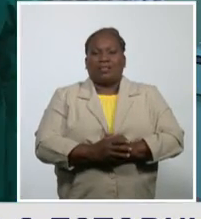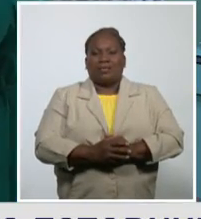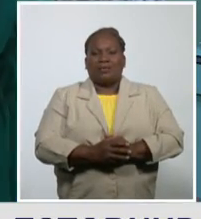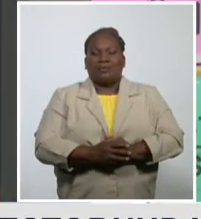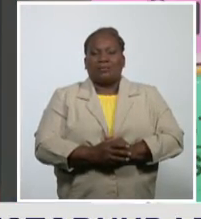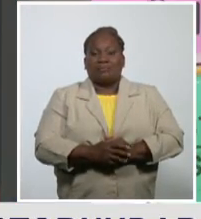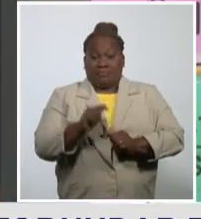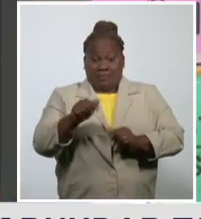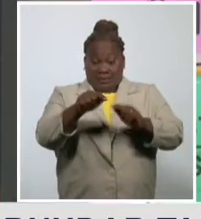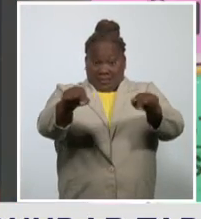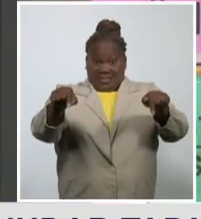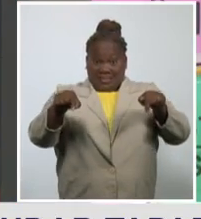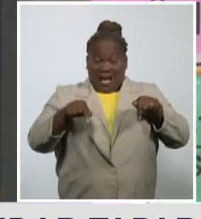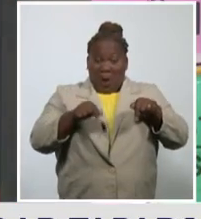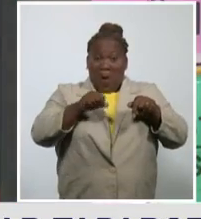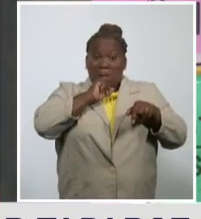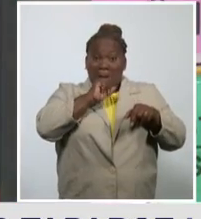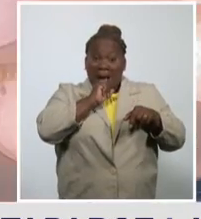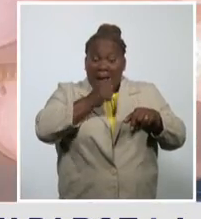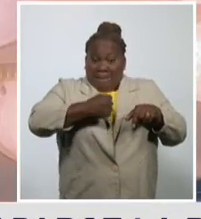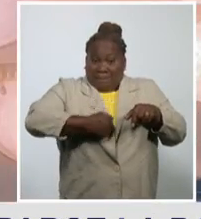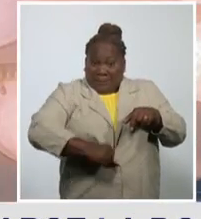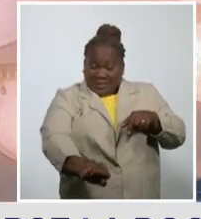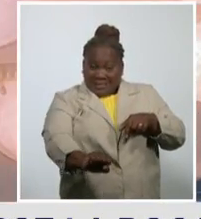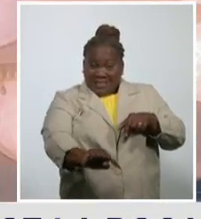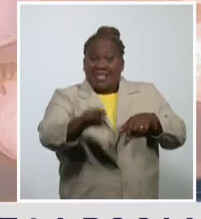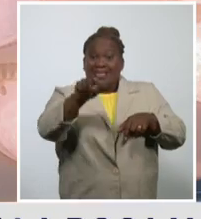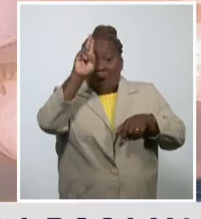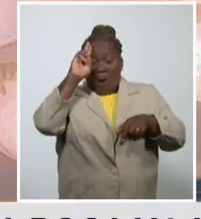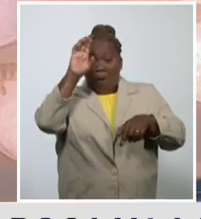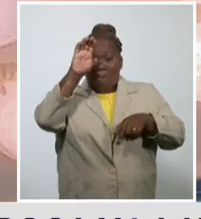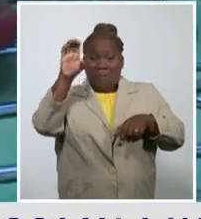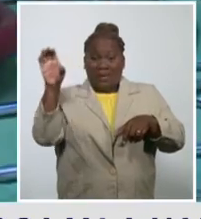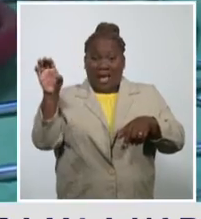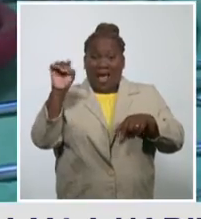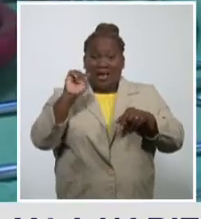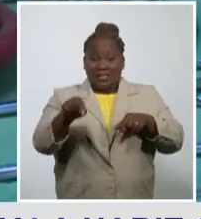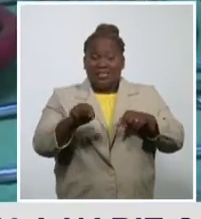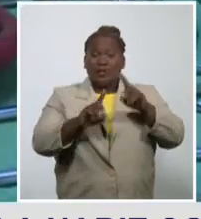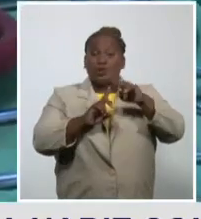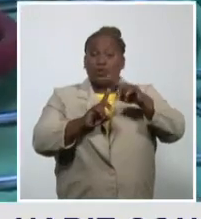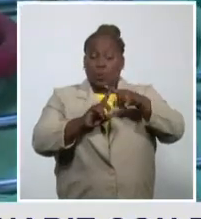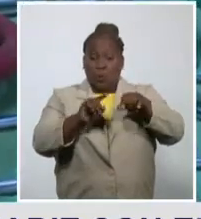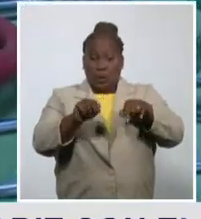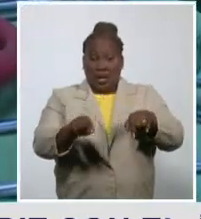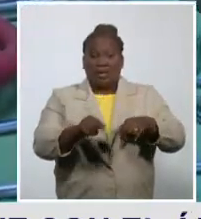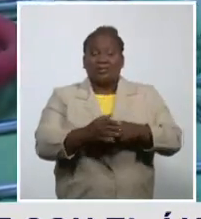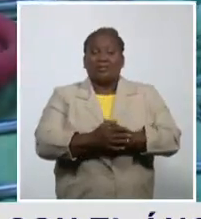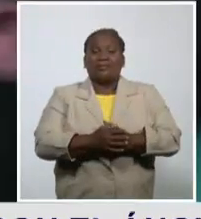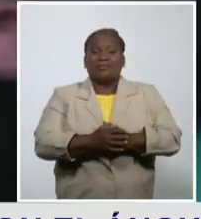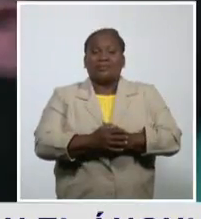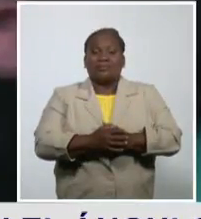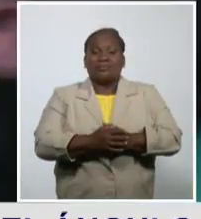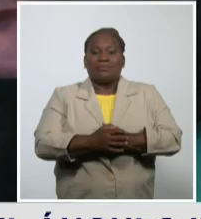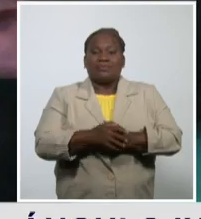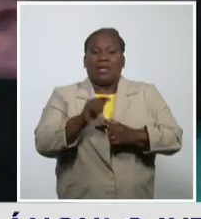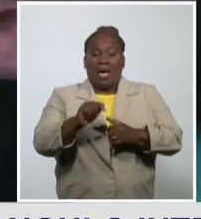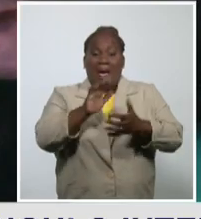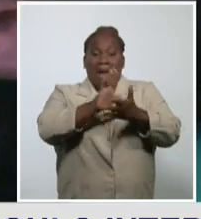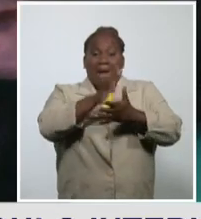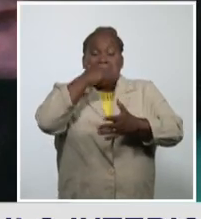En el salón de parto del Hospital General Docente Dr. Ernesto Guevara de la Serna de la ciudad de Las Tunas, Maylén Pérez,